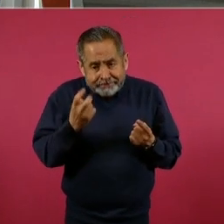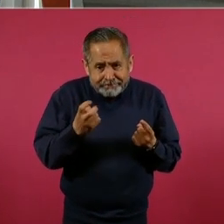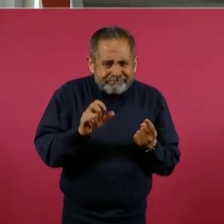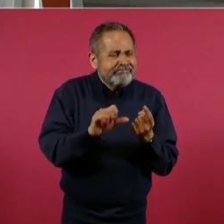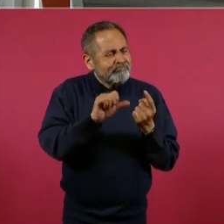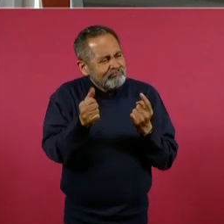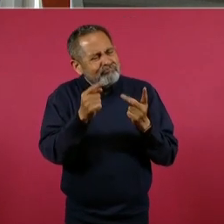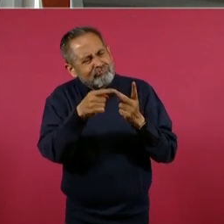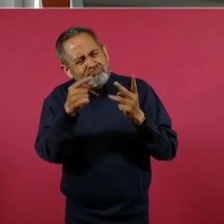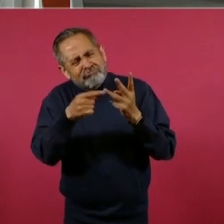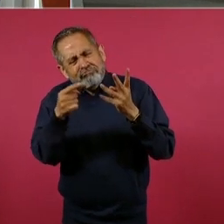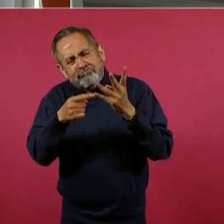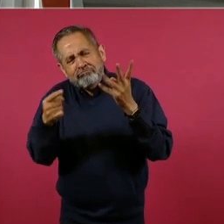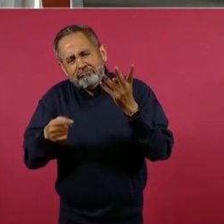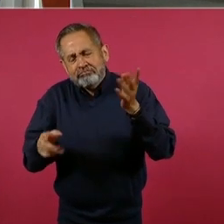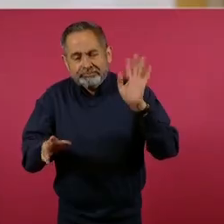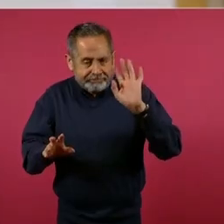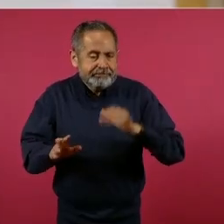había esa